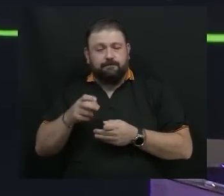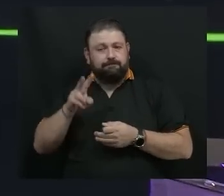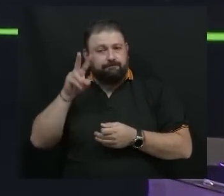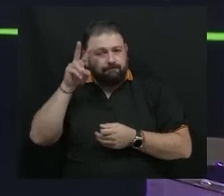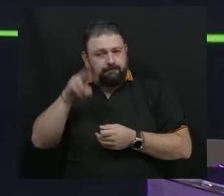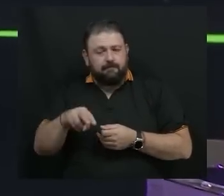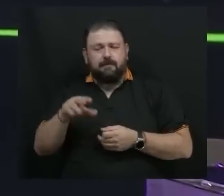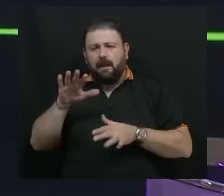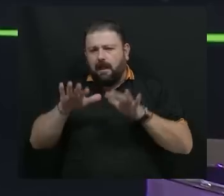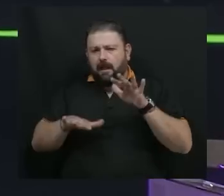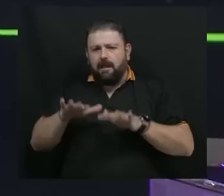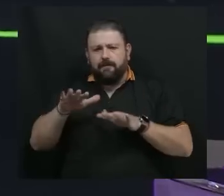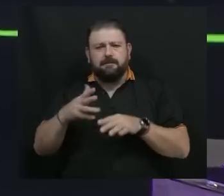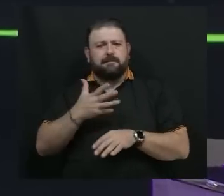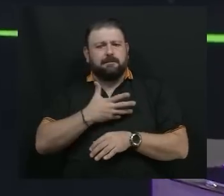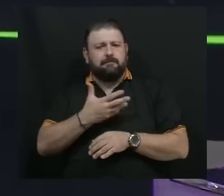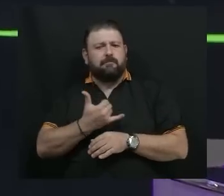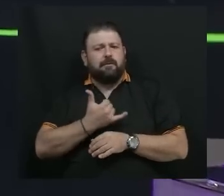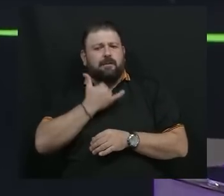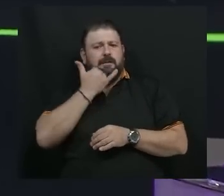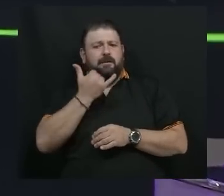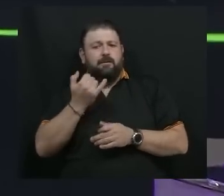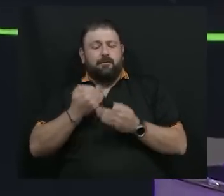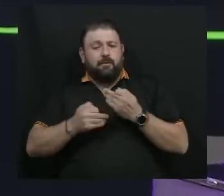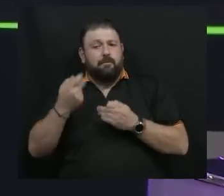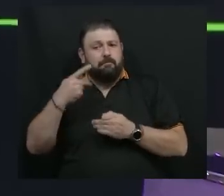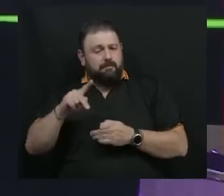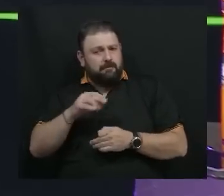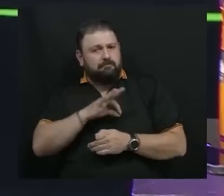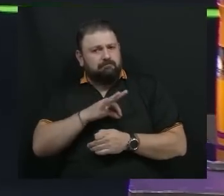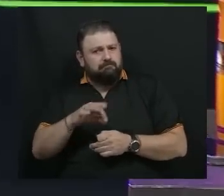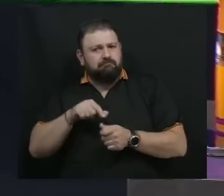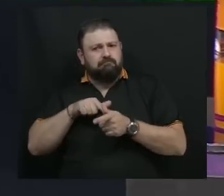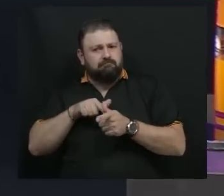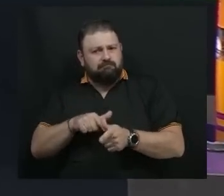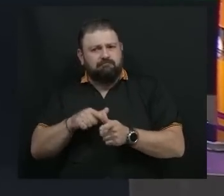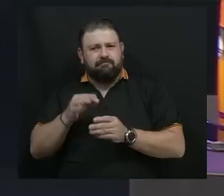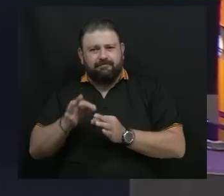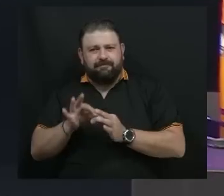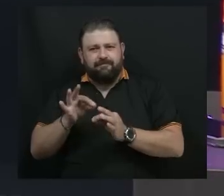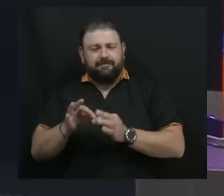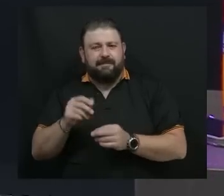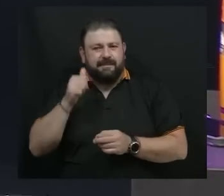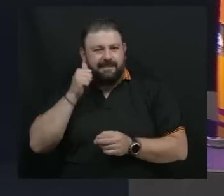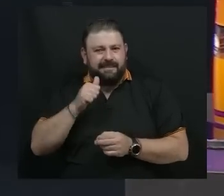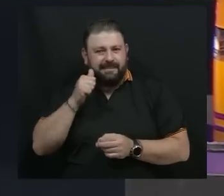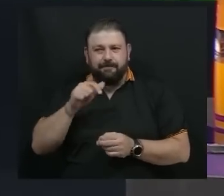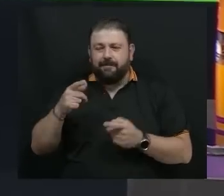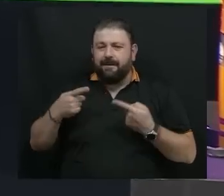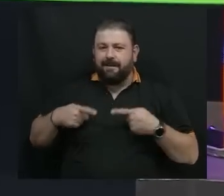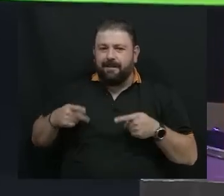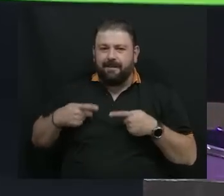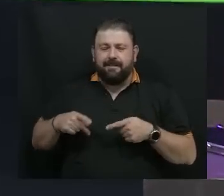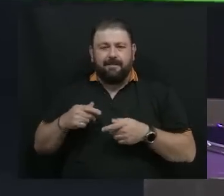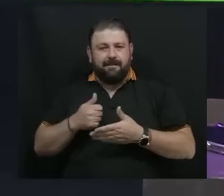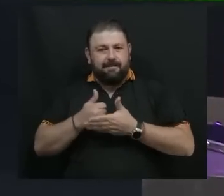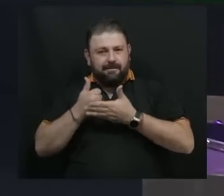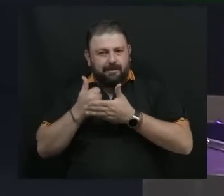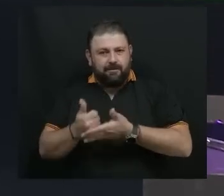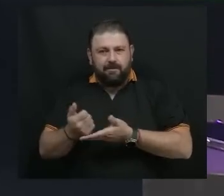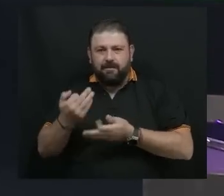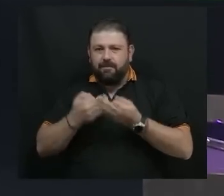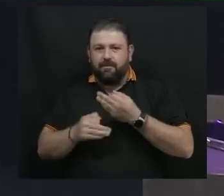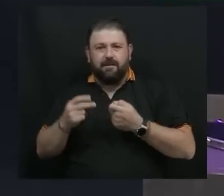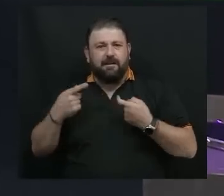actitud equivocada, hay que estar calibrando la actitud constantemente. Fíjate en la gente que te inspira, no en el que deserta, no en